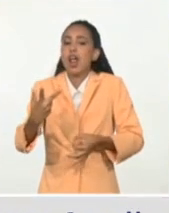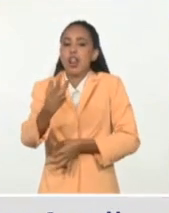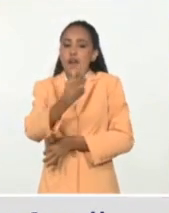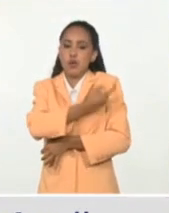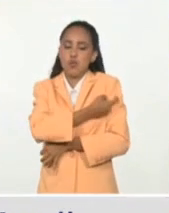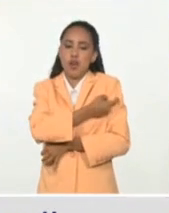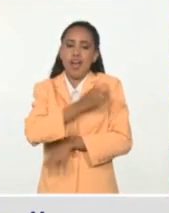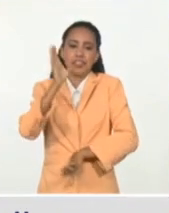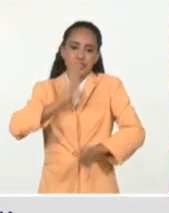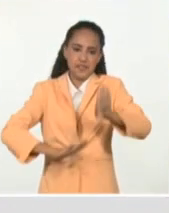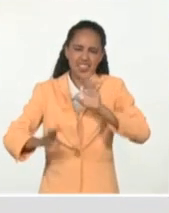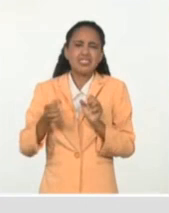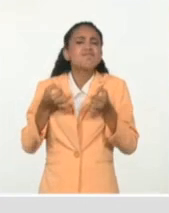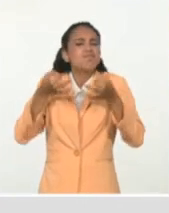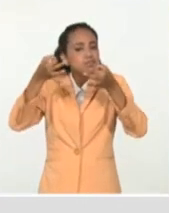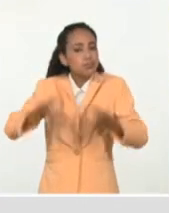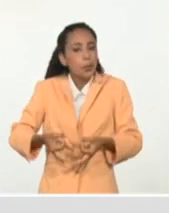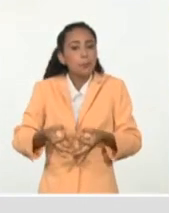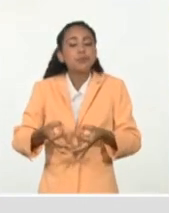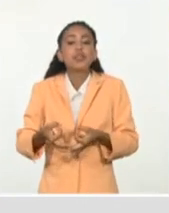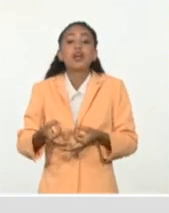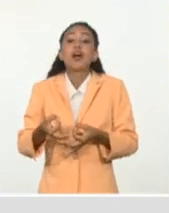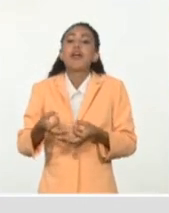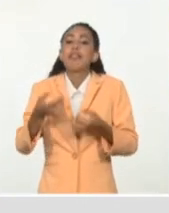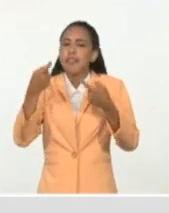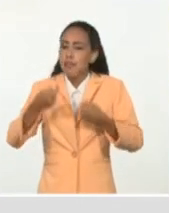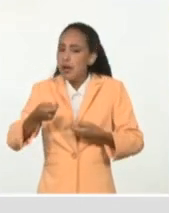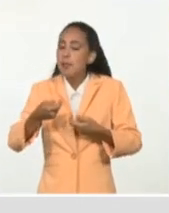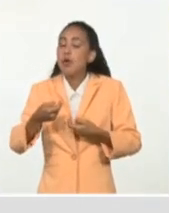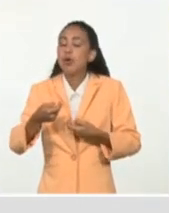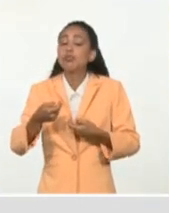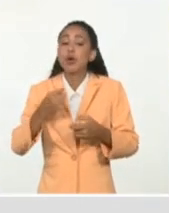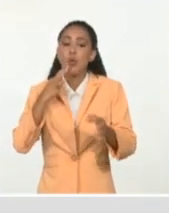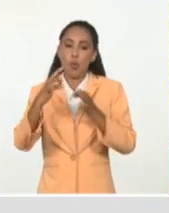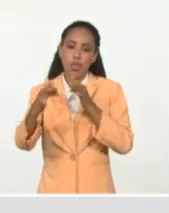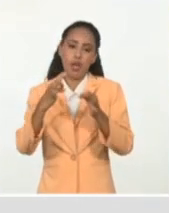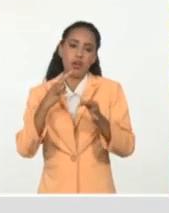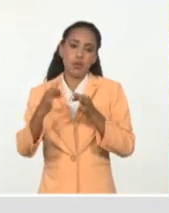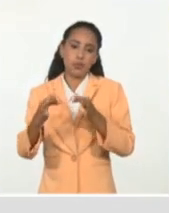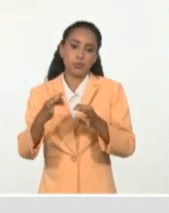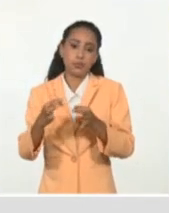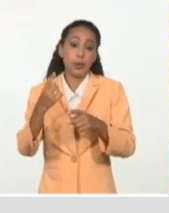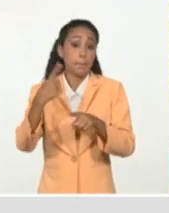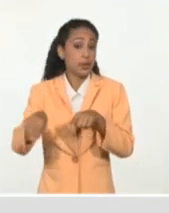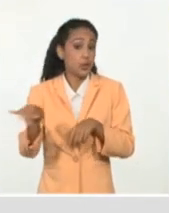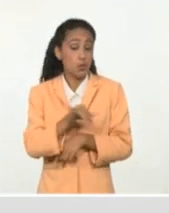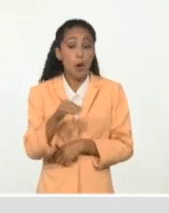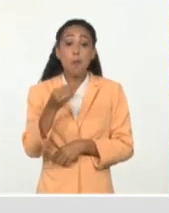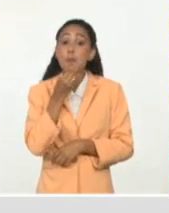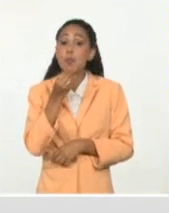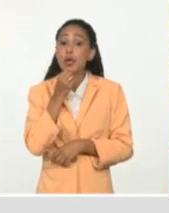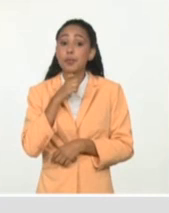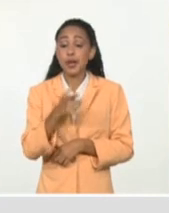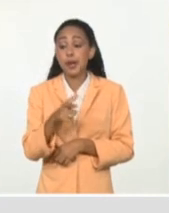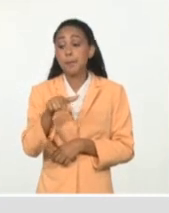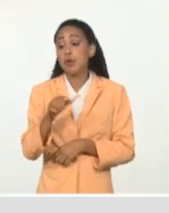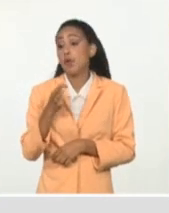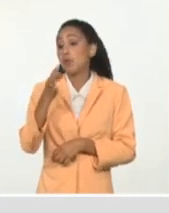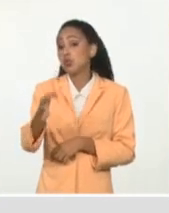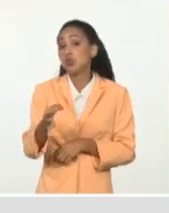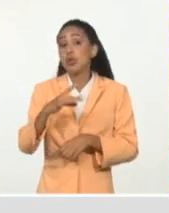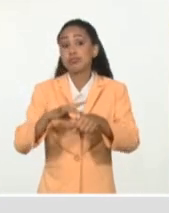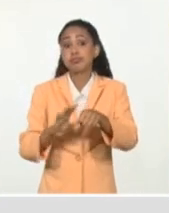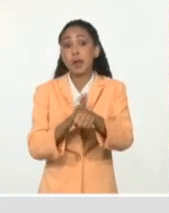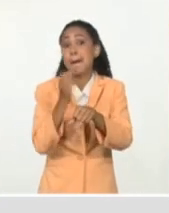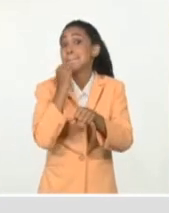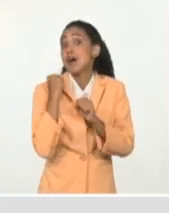o formas moderadas, y por lo tanto, además pueden aparecer formas mutantes que en algún futuro se